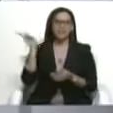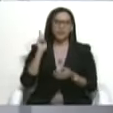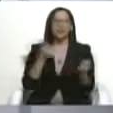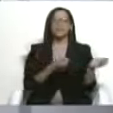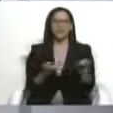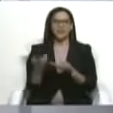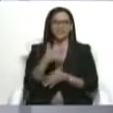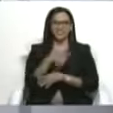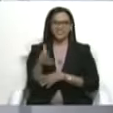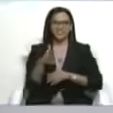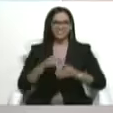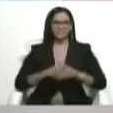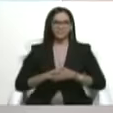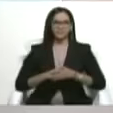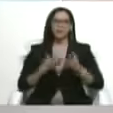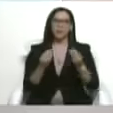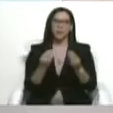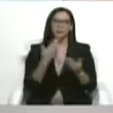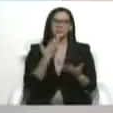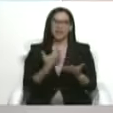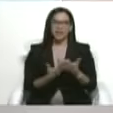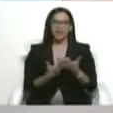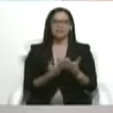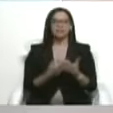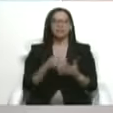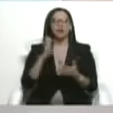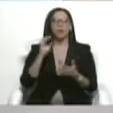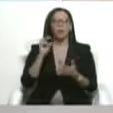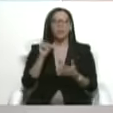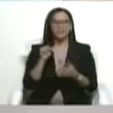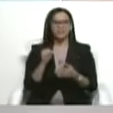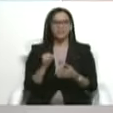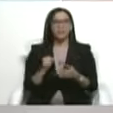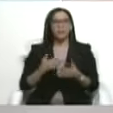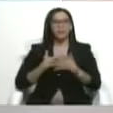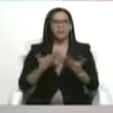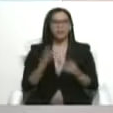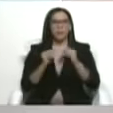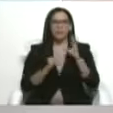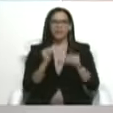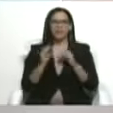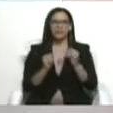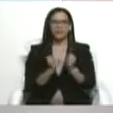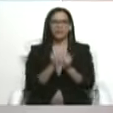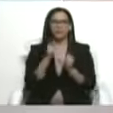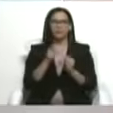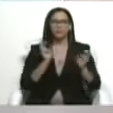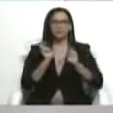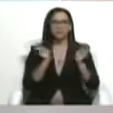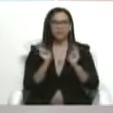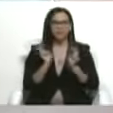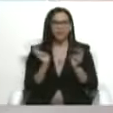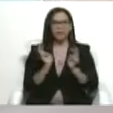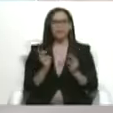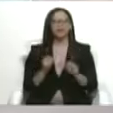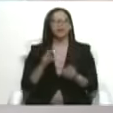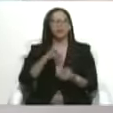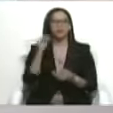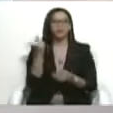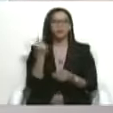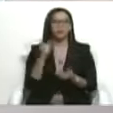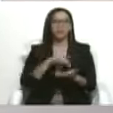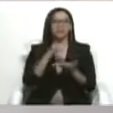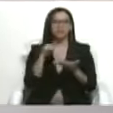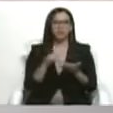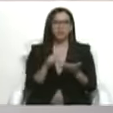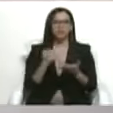a 360. Muchas gracias, Boris, por la oportunidad de conversar contigo con un tema de actualidad no solo nacional,